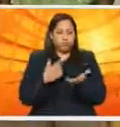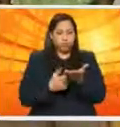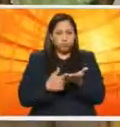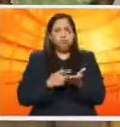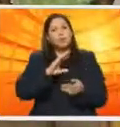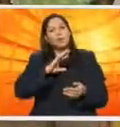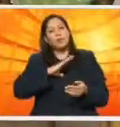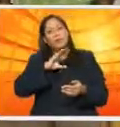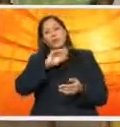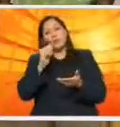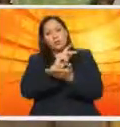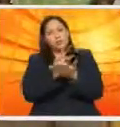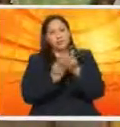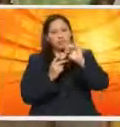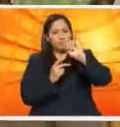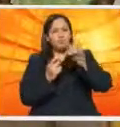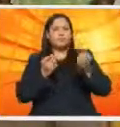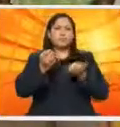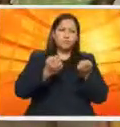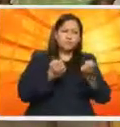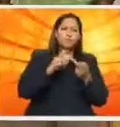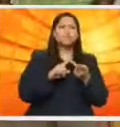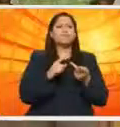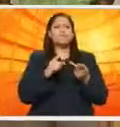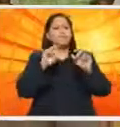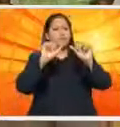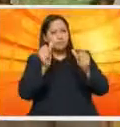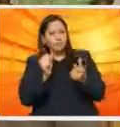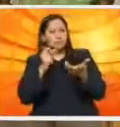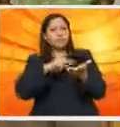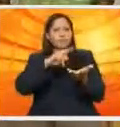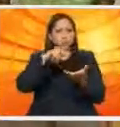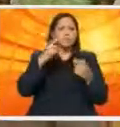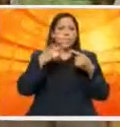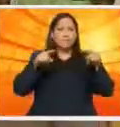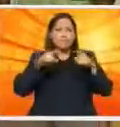otros proyectos, ¿no? Lo del ejercicio, lo del arte, la